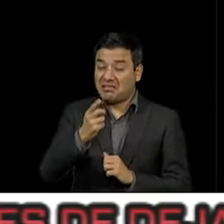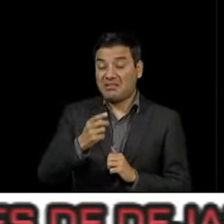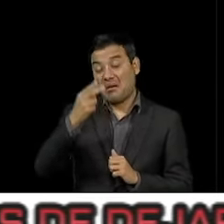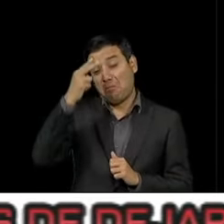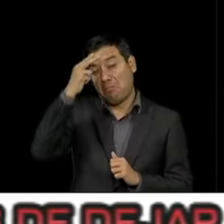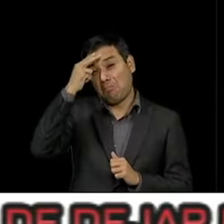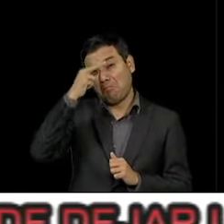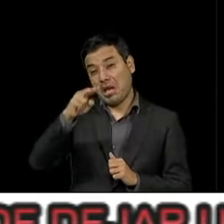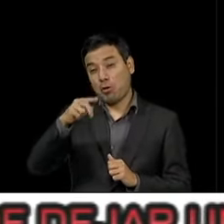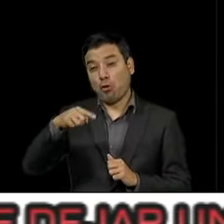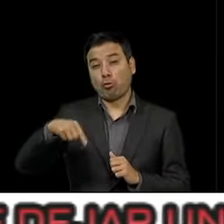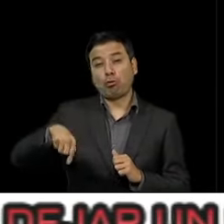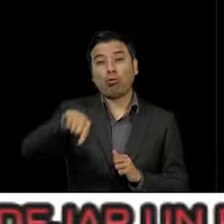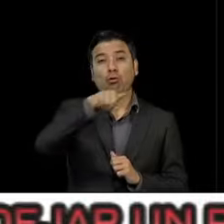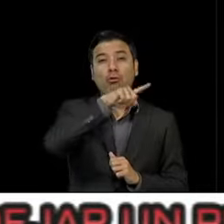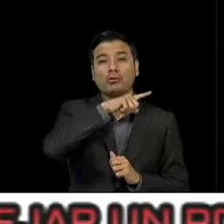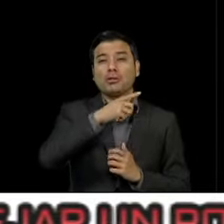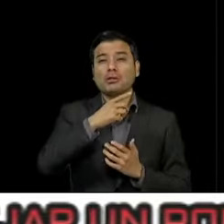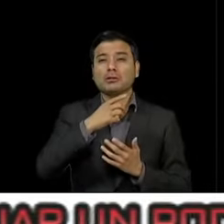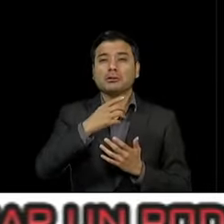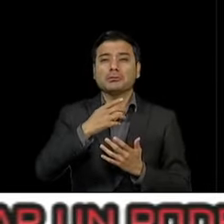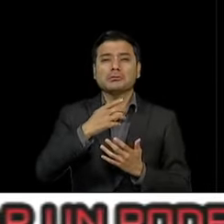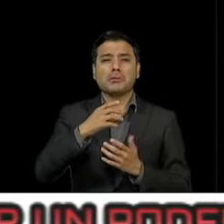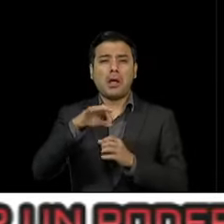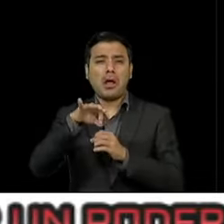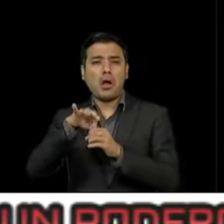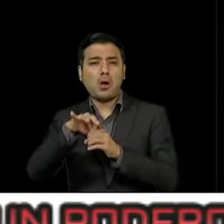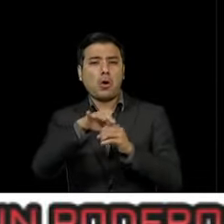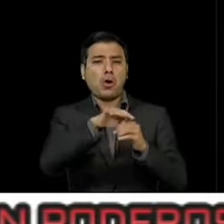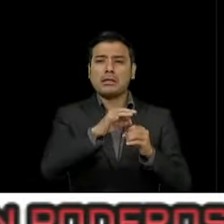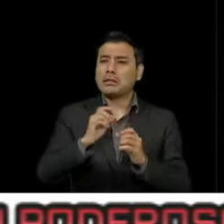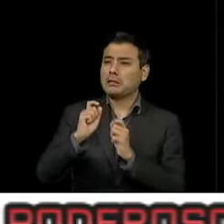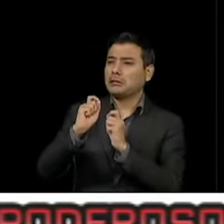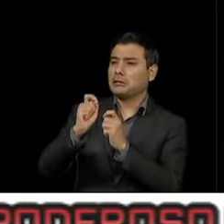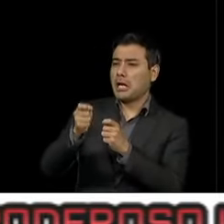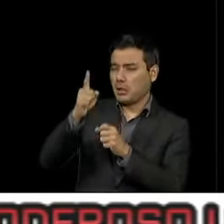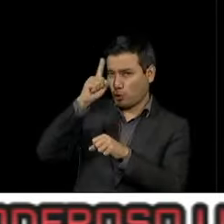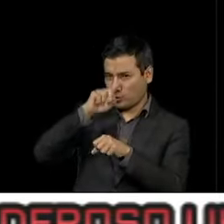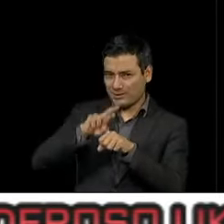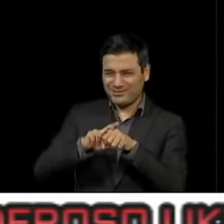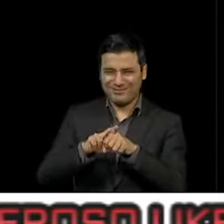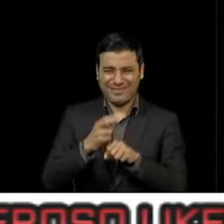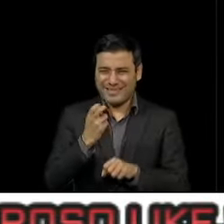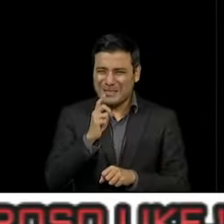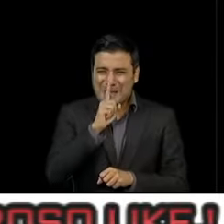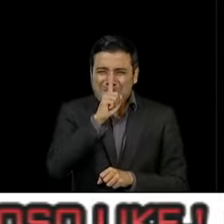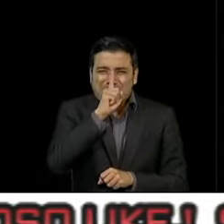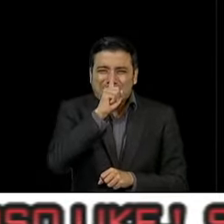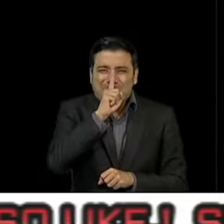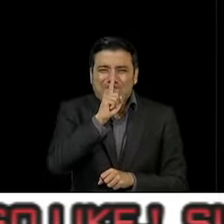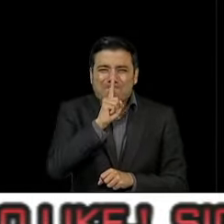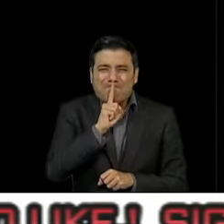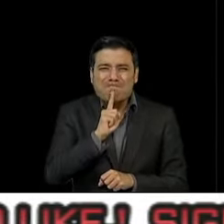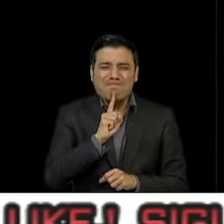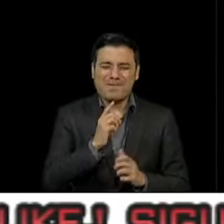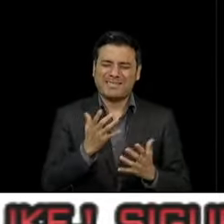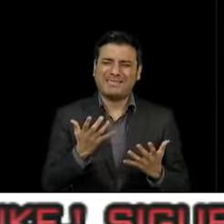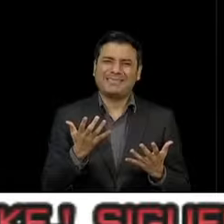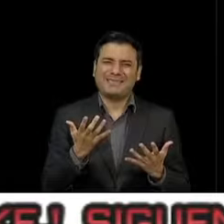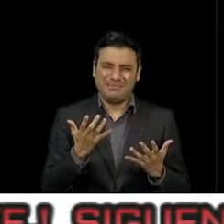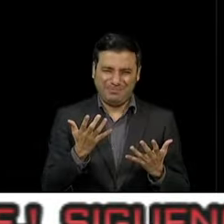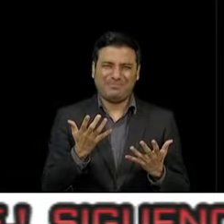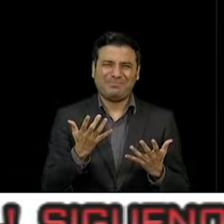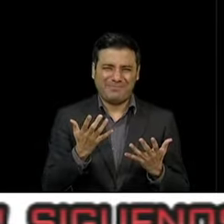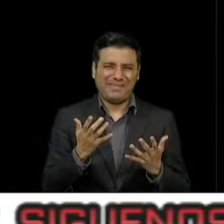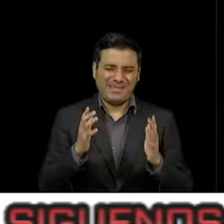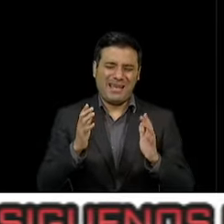decida a las y los consejeros es una mentira que ya tiene terribles frutos donde se ha llevado a cabo. En el caso